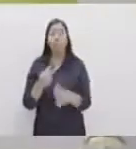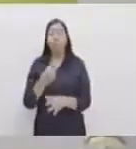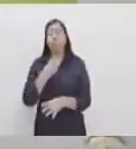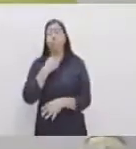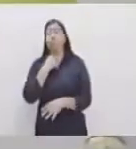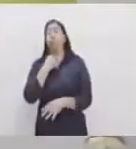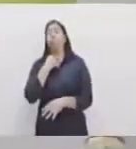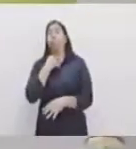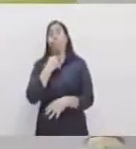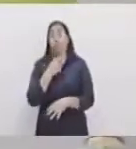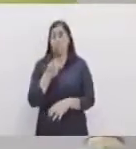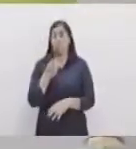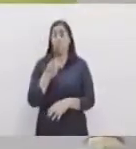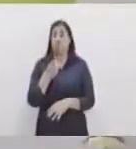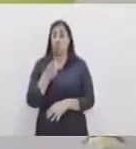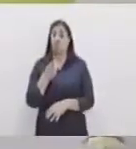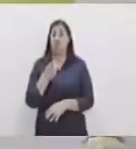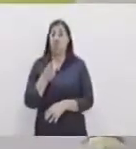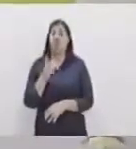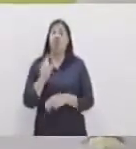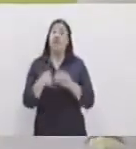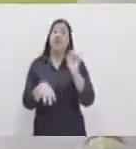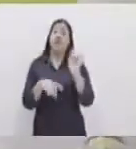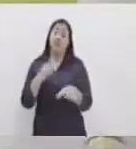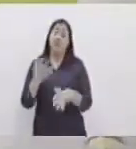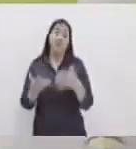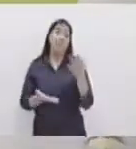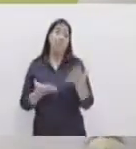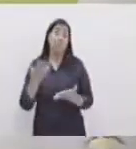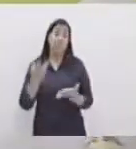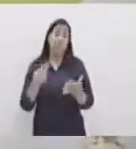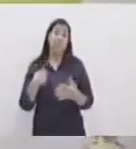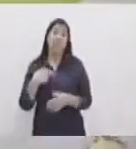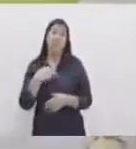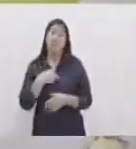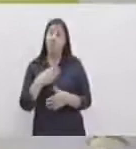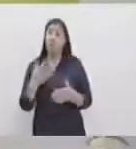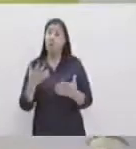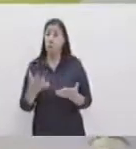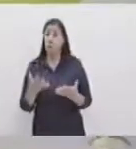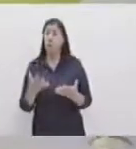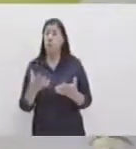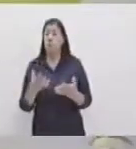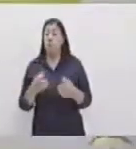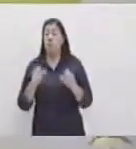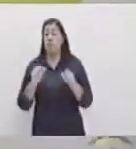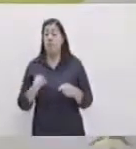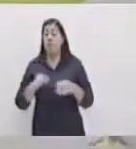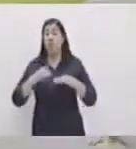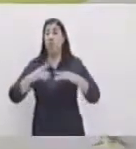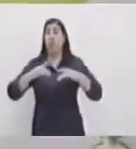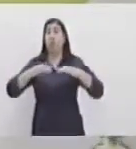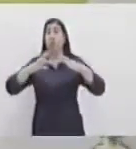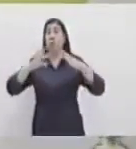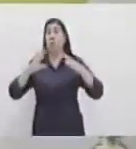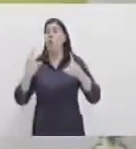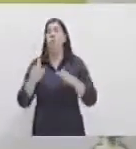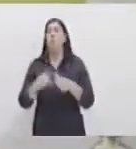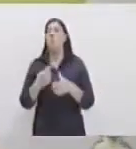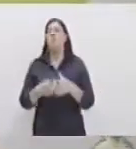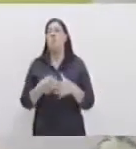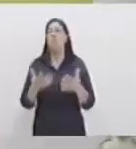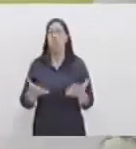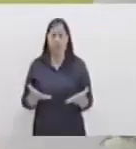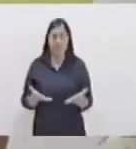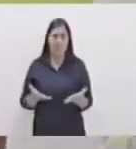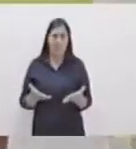muy tóxico que inclusive puede ocasionar inmediatamente la inhalación de esos vapores. ¿Y de dónde lo podemos obtener?